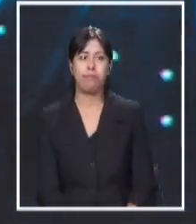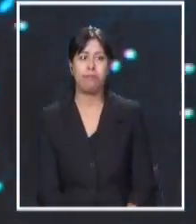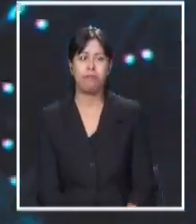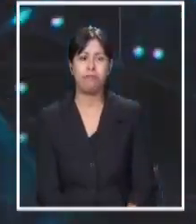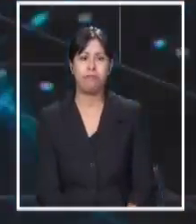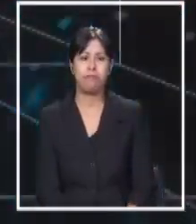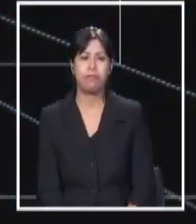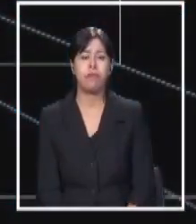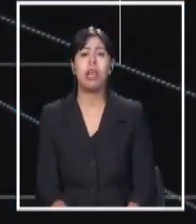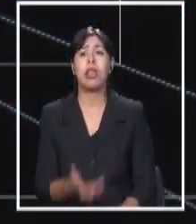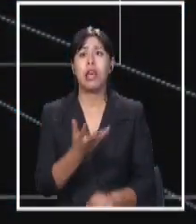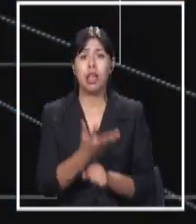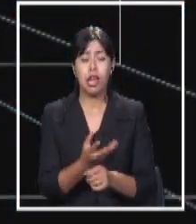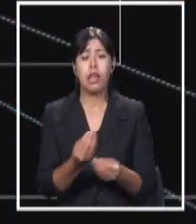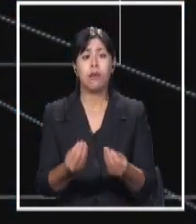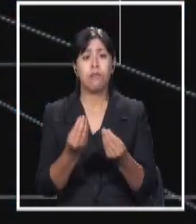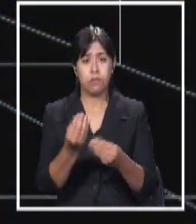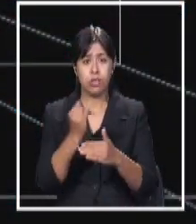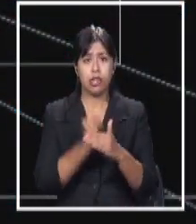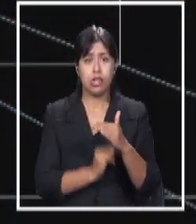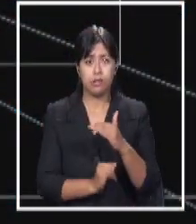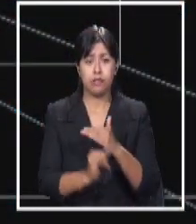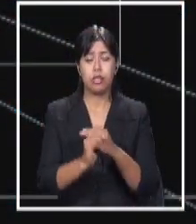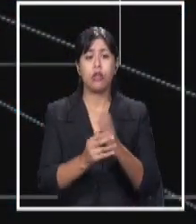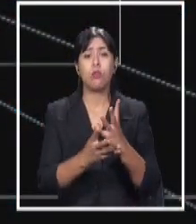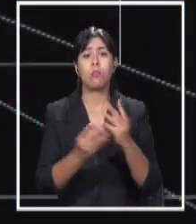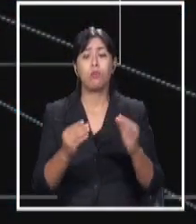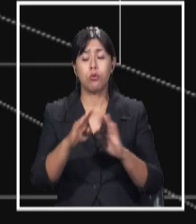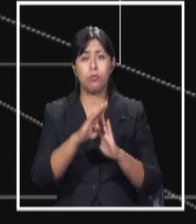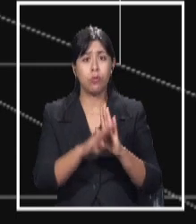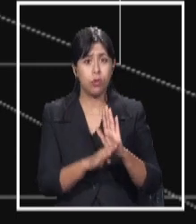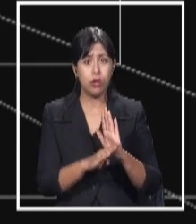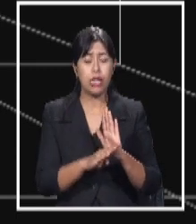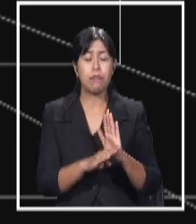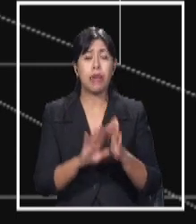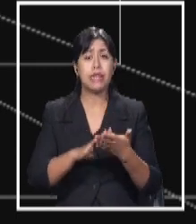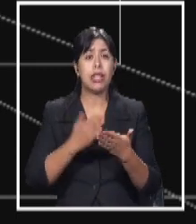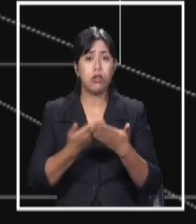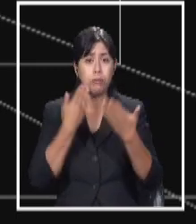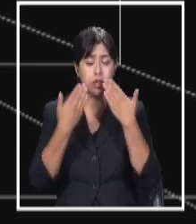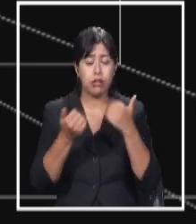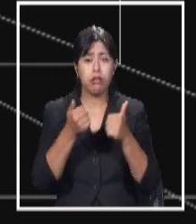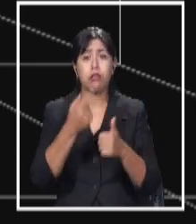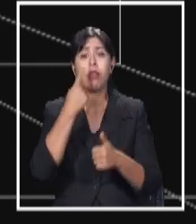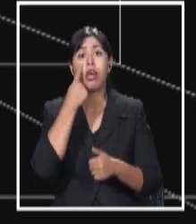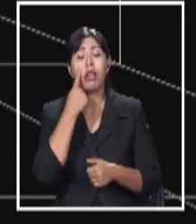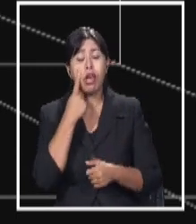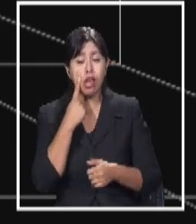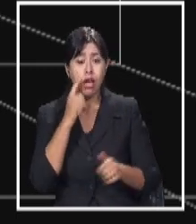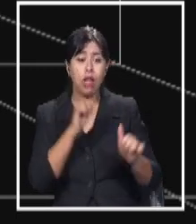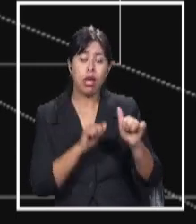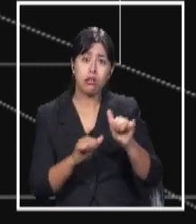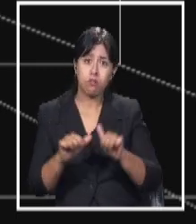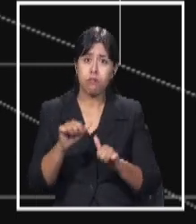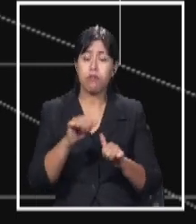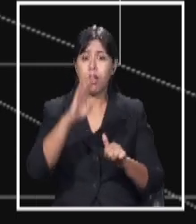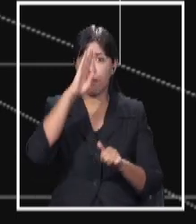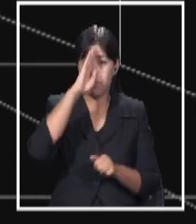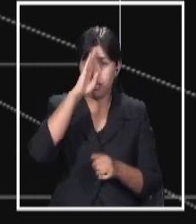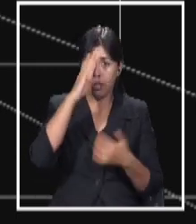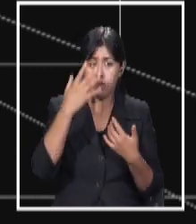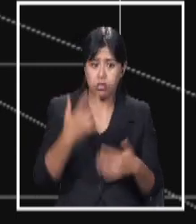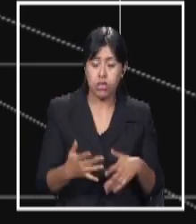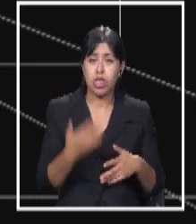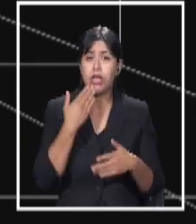Existen buenas intervenciones para muchos problemas de salud mental, con buena evidencia, con ensayos clínicos, que se pueden utilizar y que